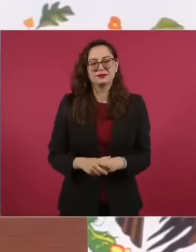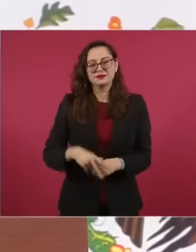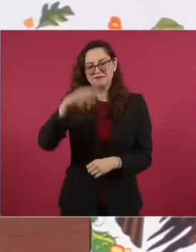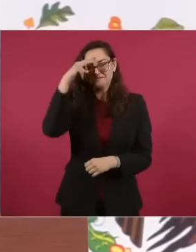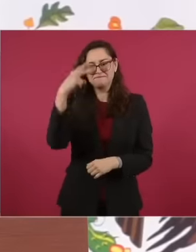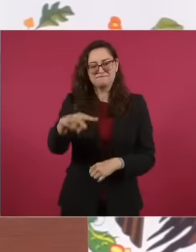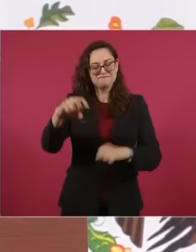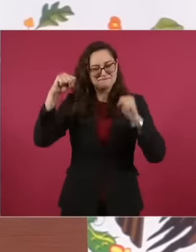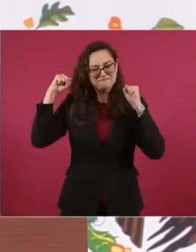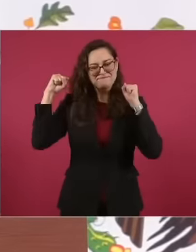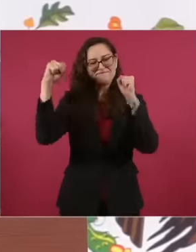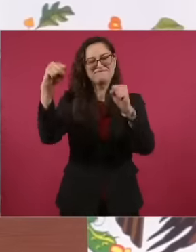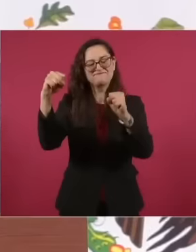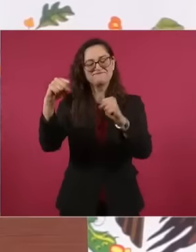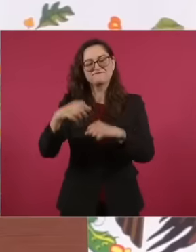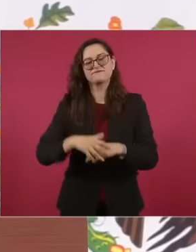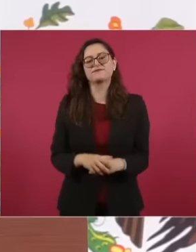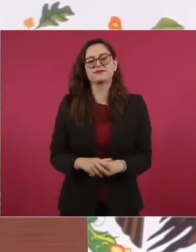¡Viva México!